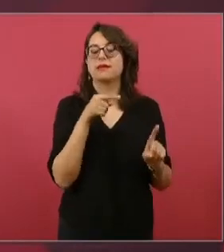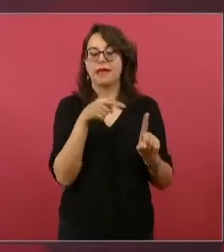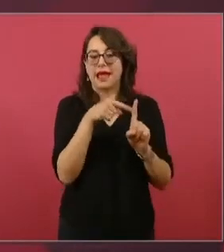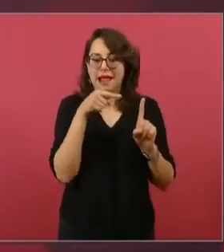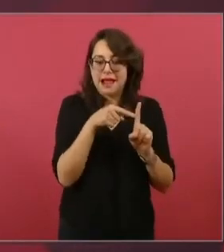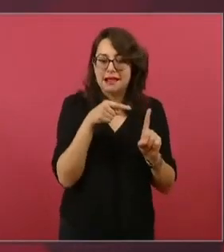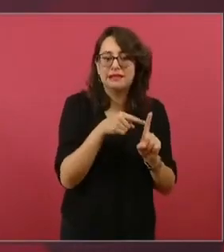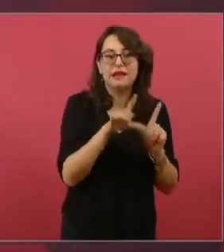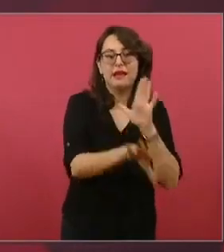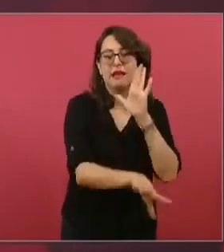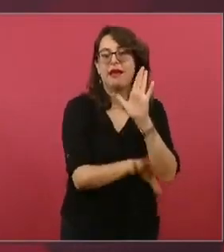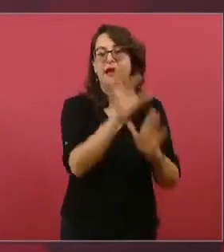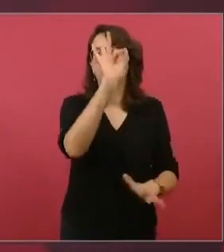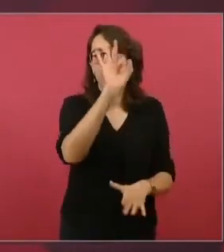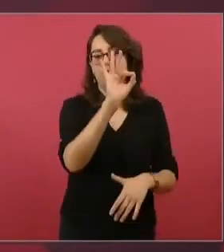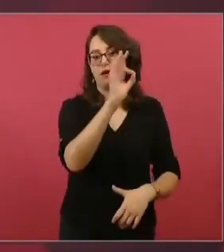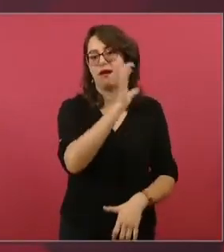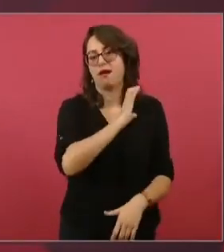Todo lo demás es